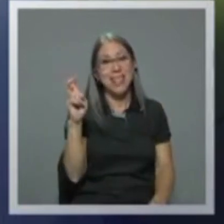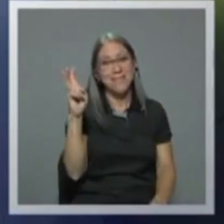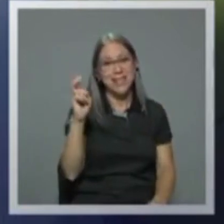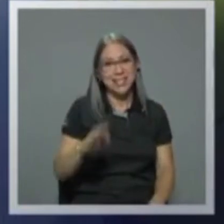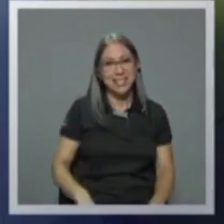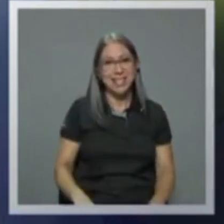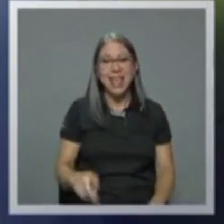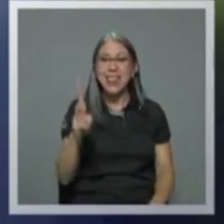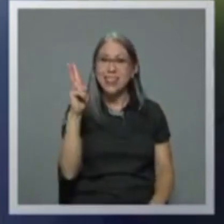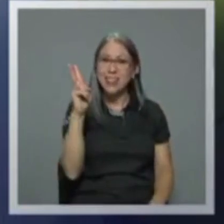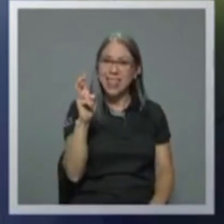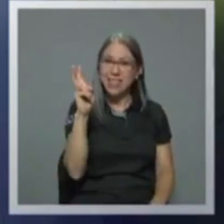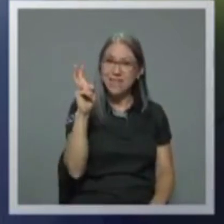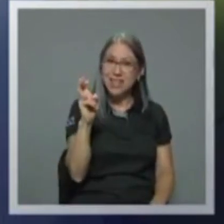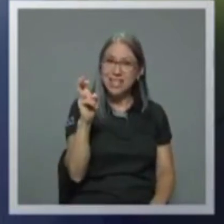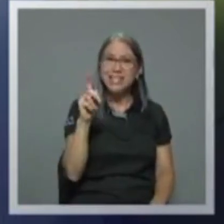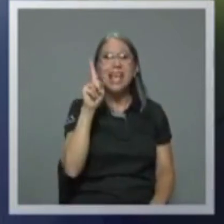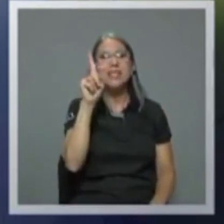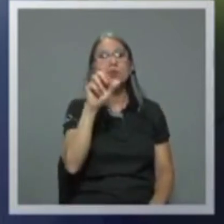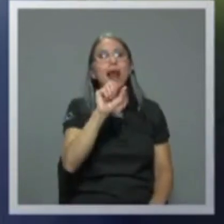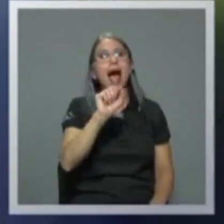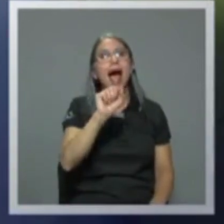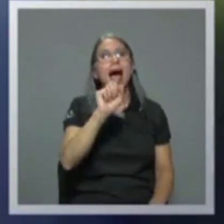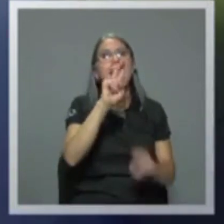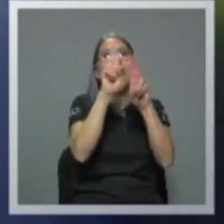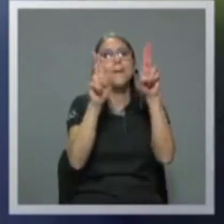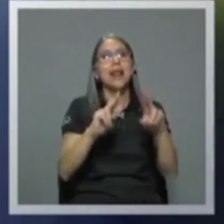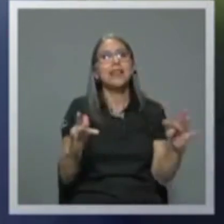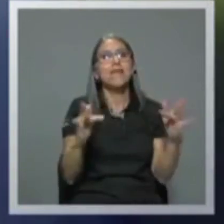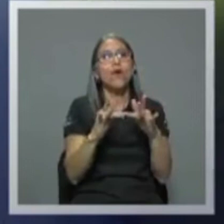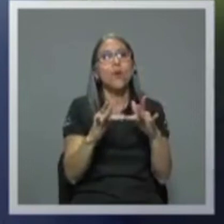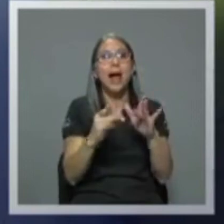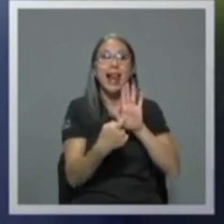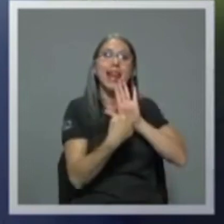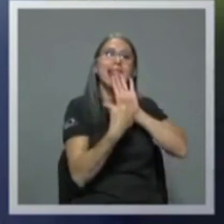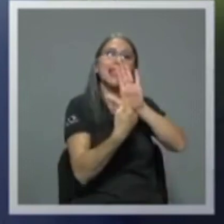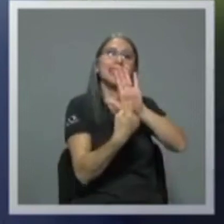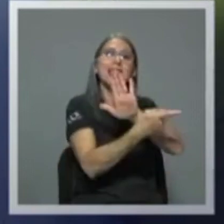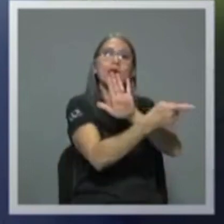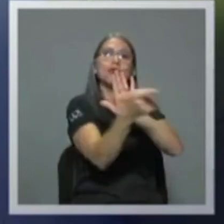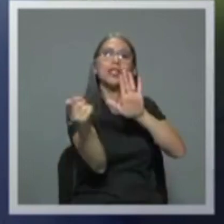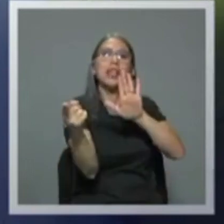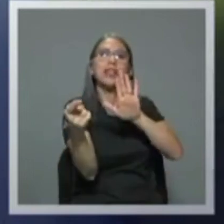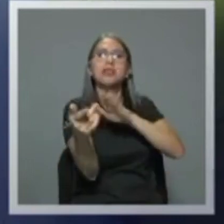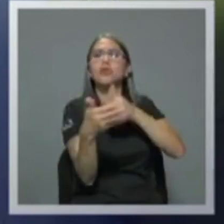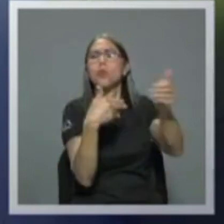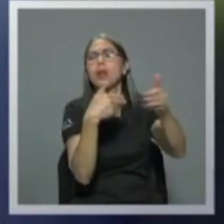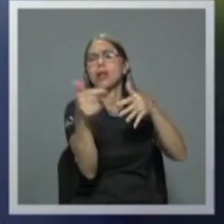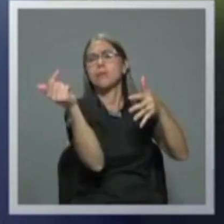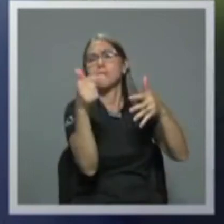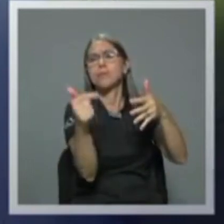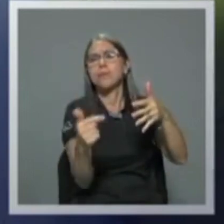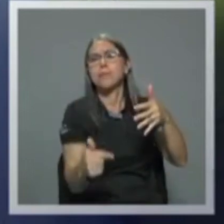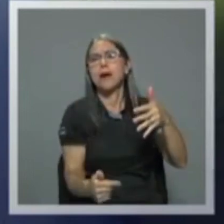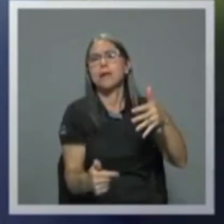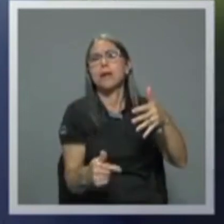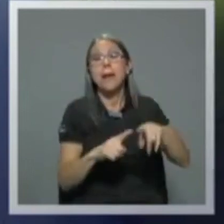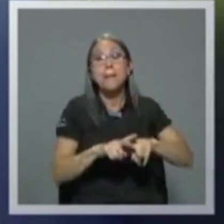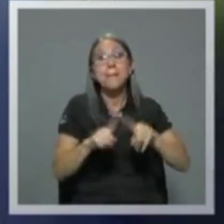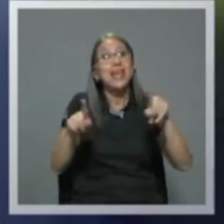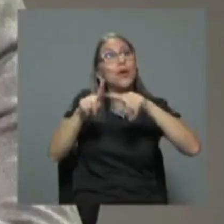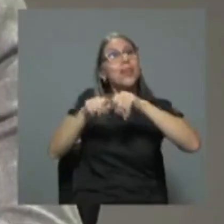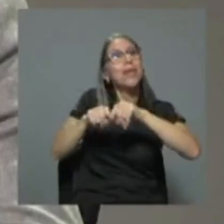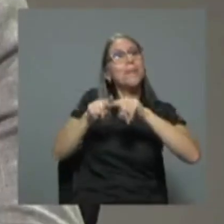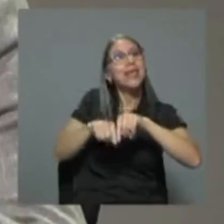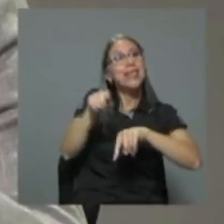una plataforma que le enseña a usted lo que sea, pero dependiendo de lo que usted ve y dependiendo de la frecuencia con que